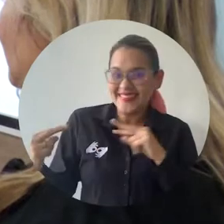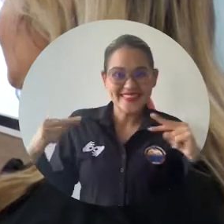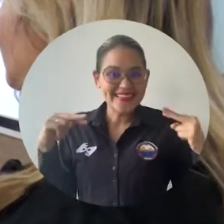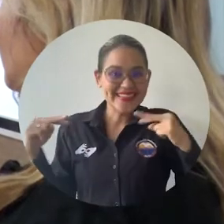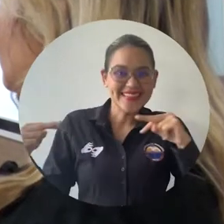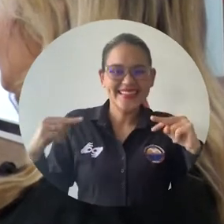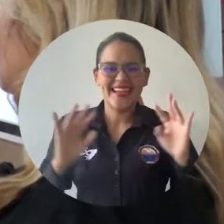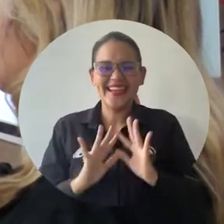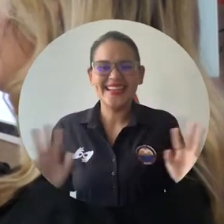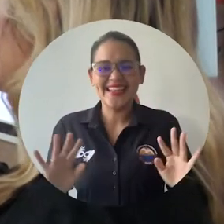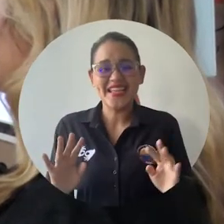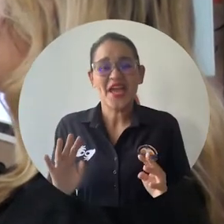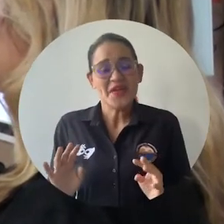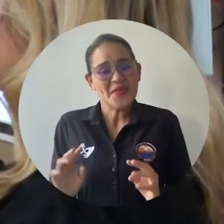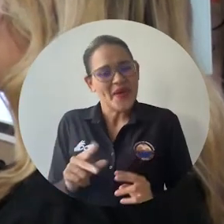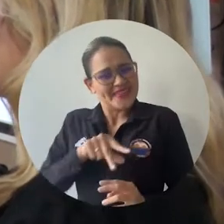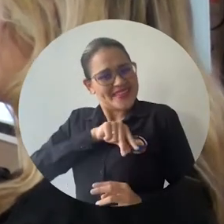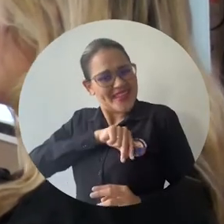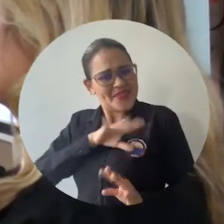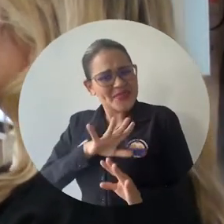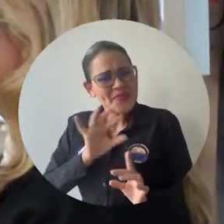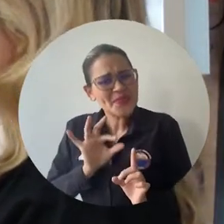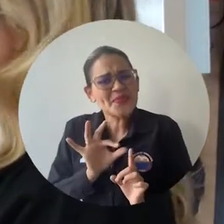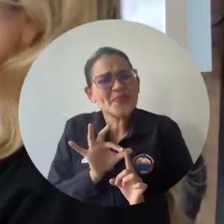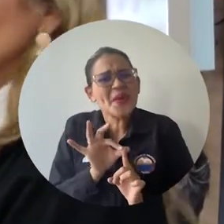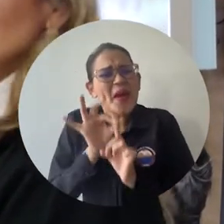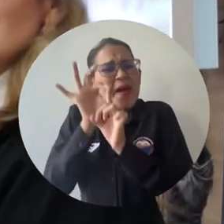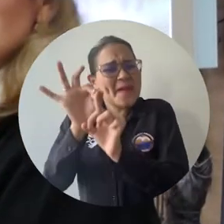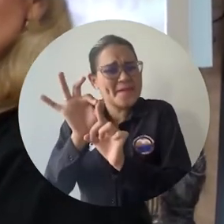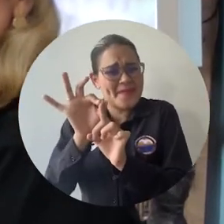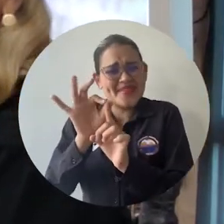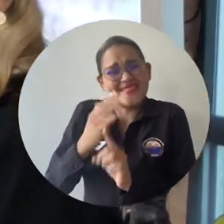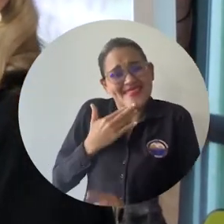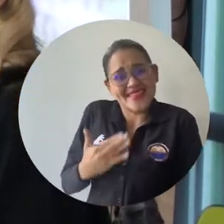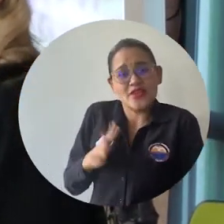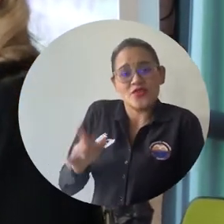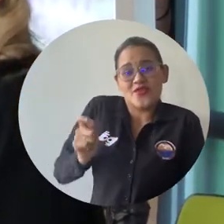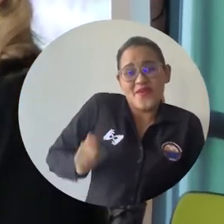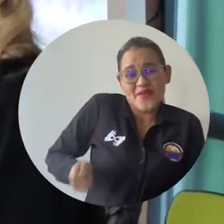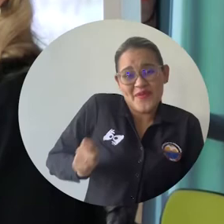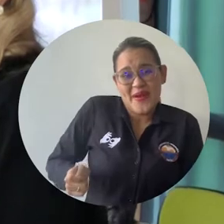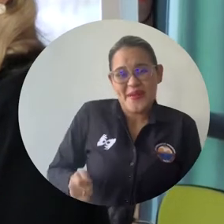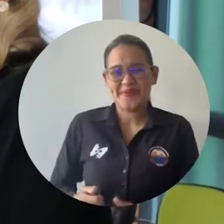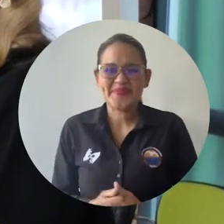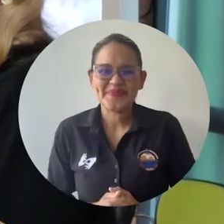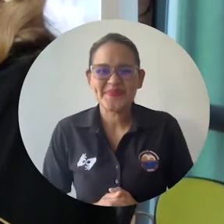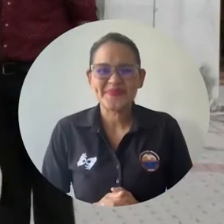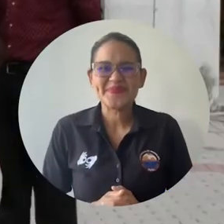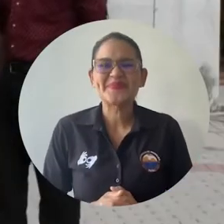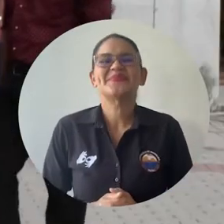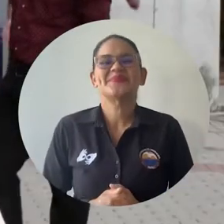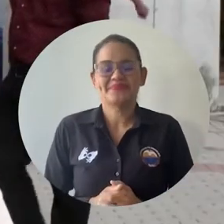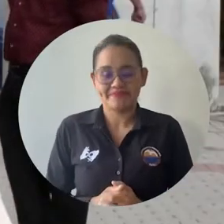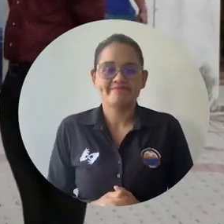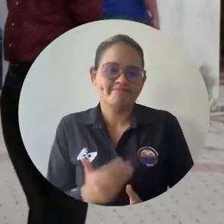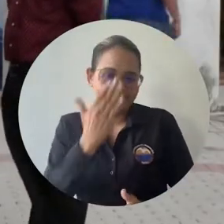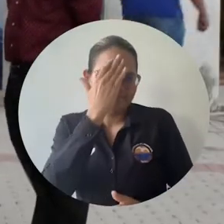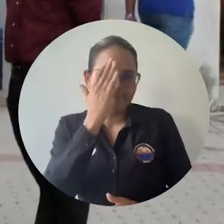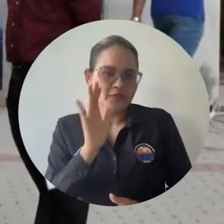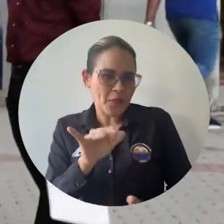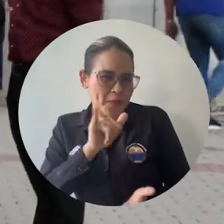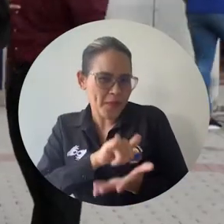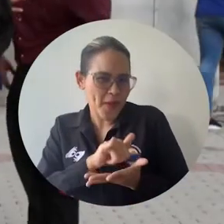estudiantes que el día de hoy pues recibimos estas distinciones por parte del Programa de Derecho. Bueno, realmente como lo